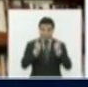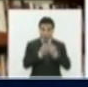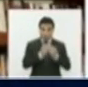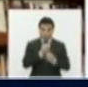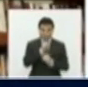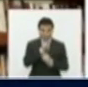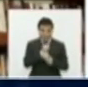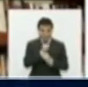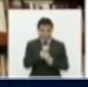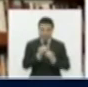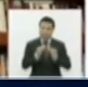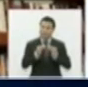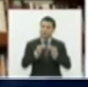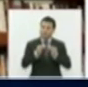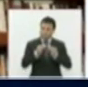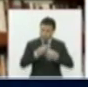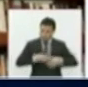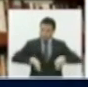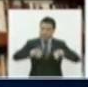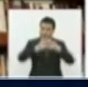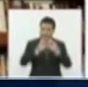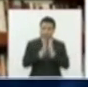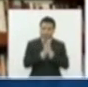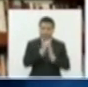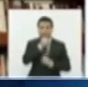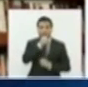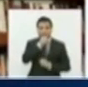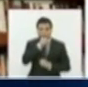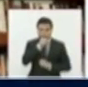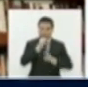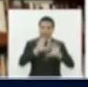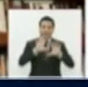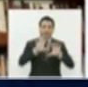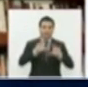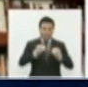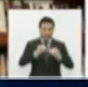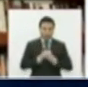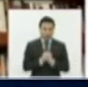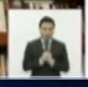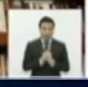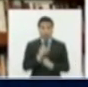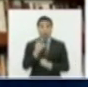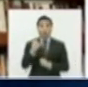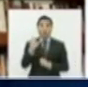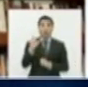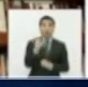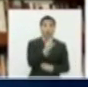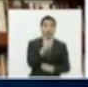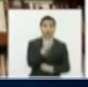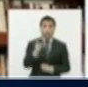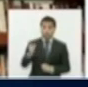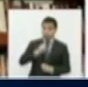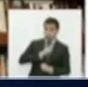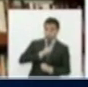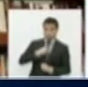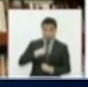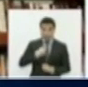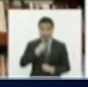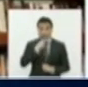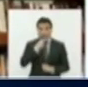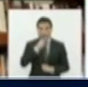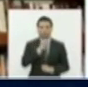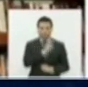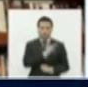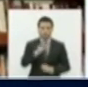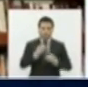te quiero dar 20 millones de pesos, no puedo, porque hay un tope máximo de lo que un